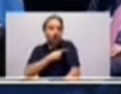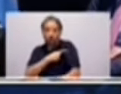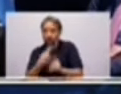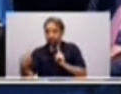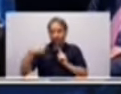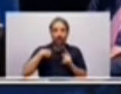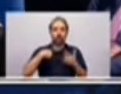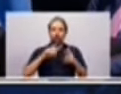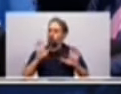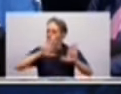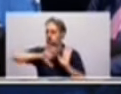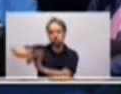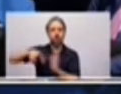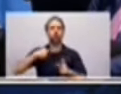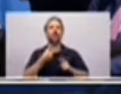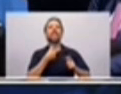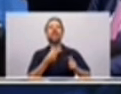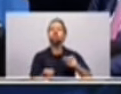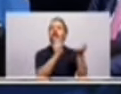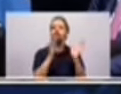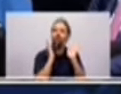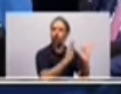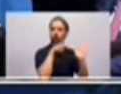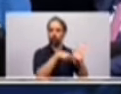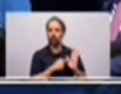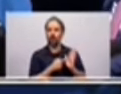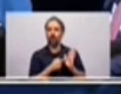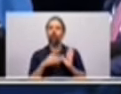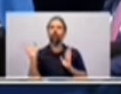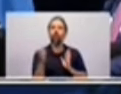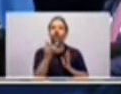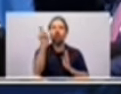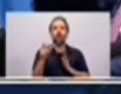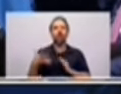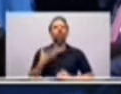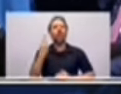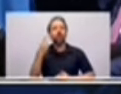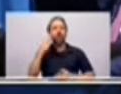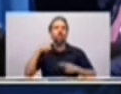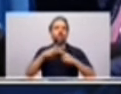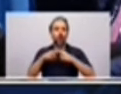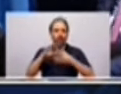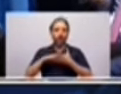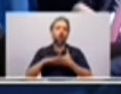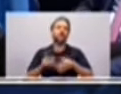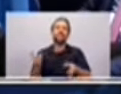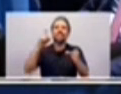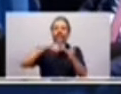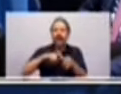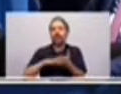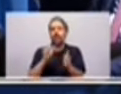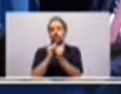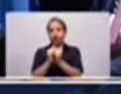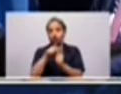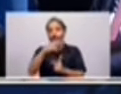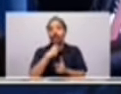este empeoramiento en las condiciones de vida de los argentinos, y creo yo que muchos van a recordar que los argentinos estamos